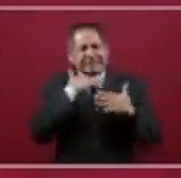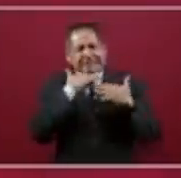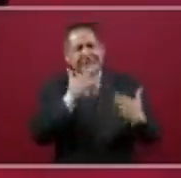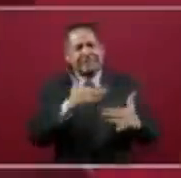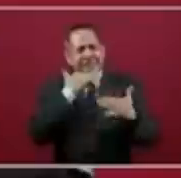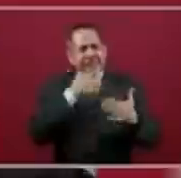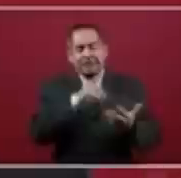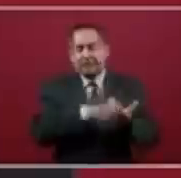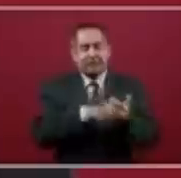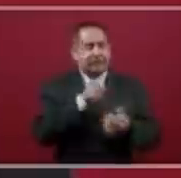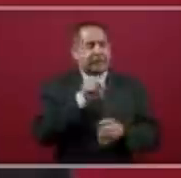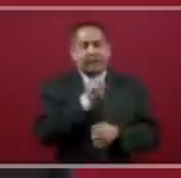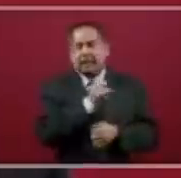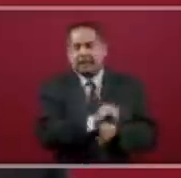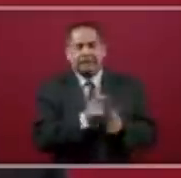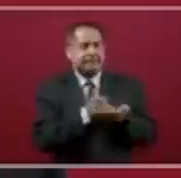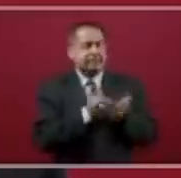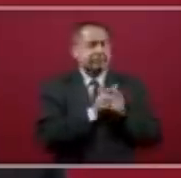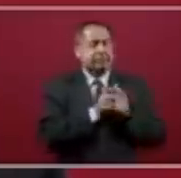del modelo neoliberal.